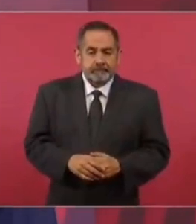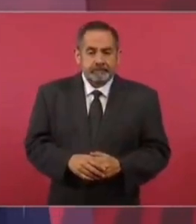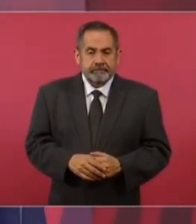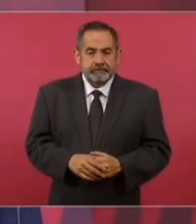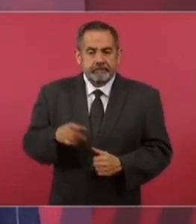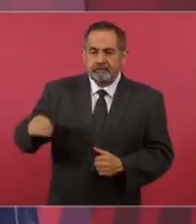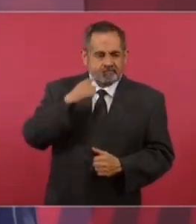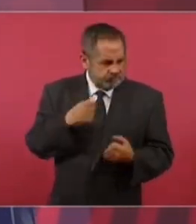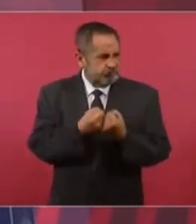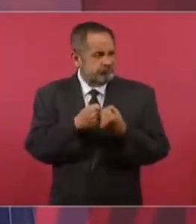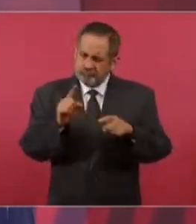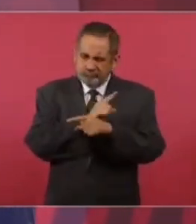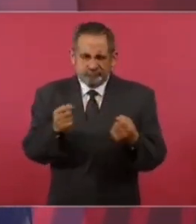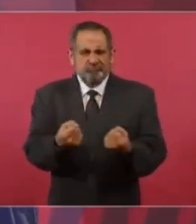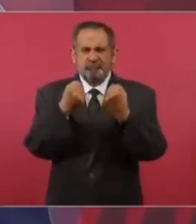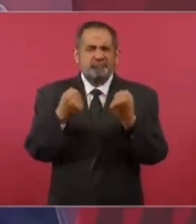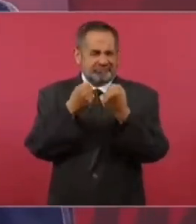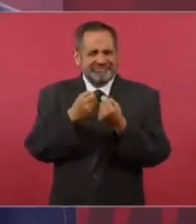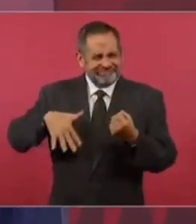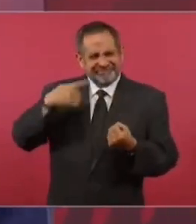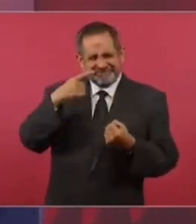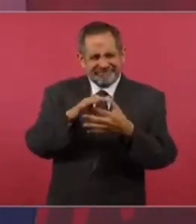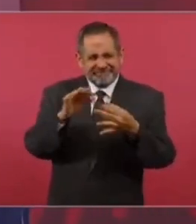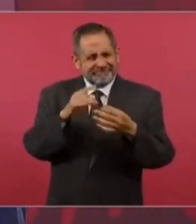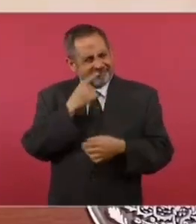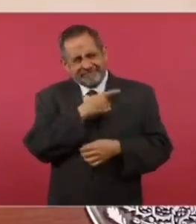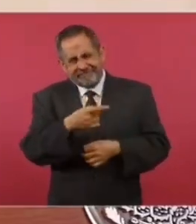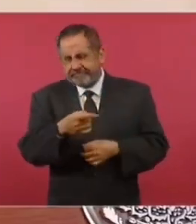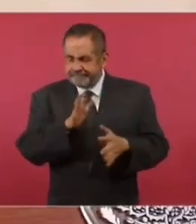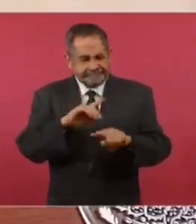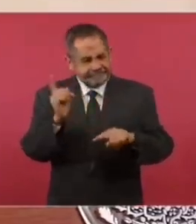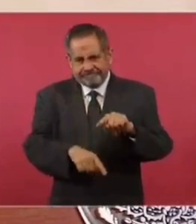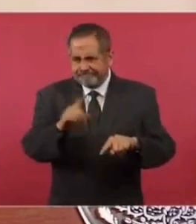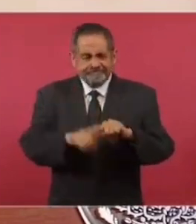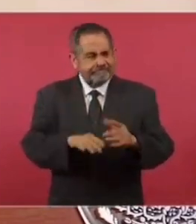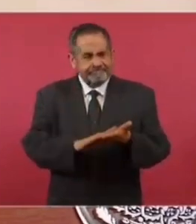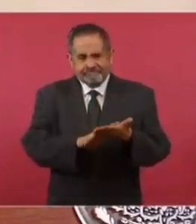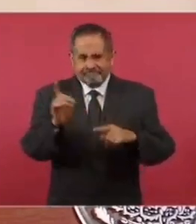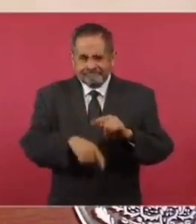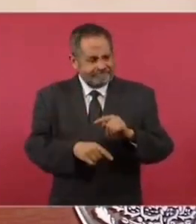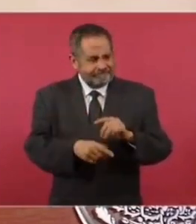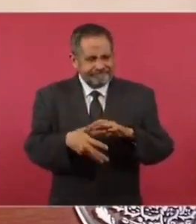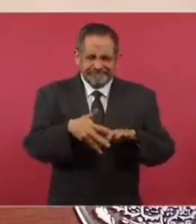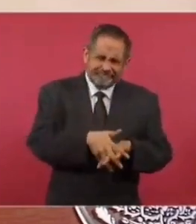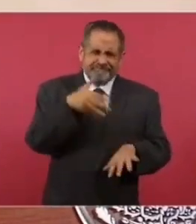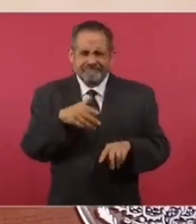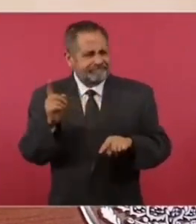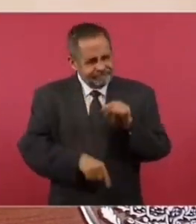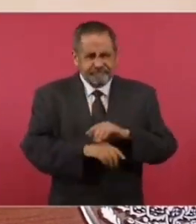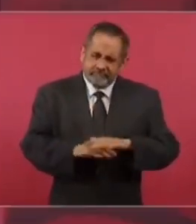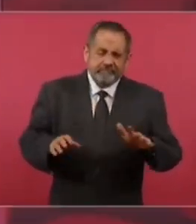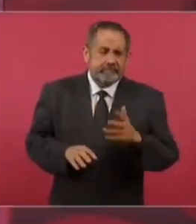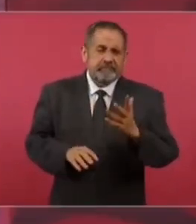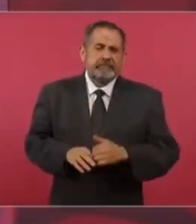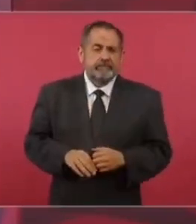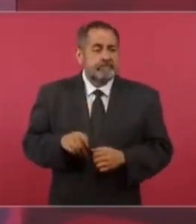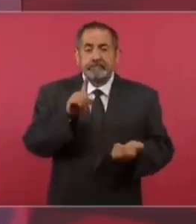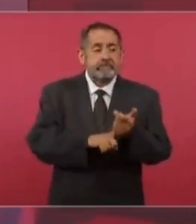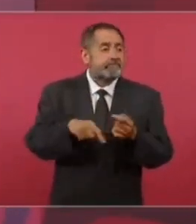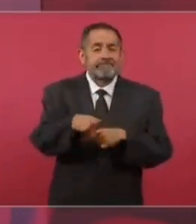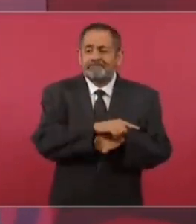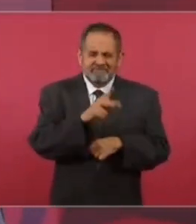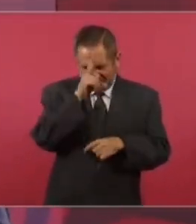buscando enfrentar la violencia con la violencia. Todo esto que se tiene que ir desterrando, pero que se